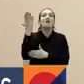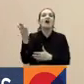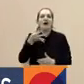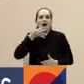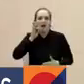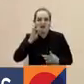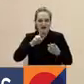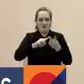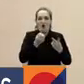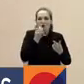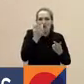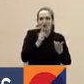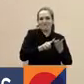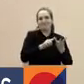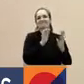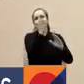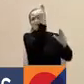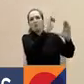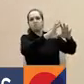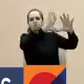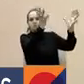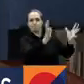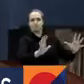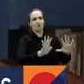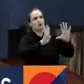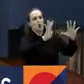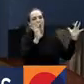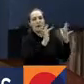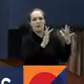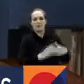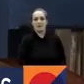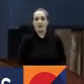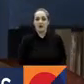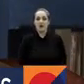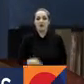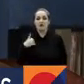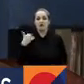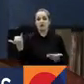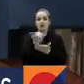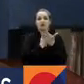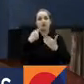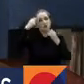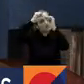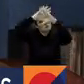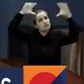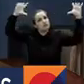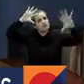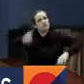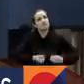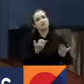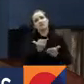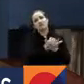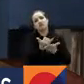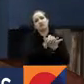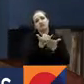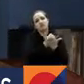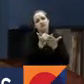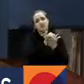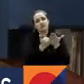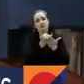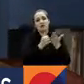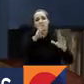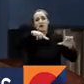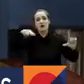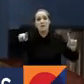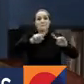las formas se hiciera sello de exportación nacional. Yo he pintado todo lo que me ha pasado por la imaginación, pero nunca he sabido